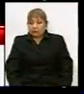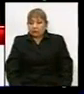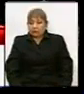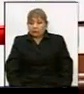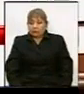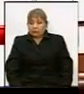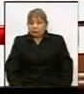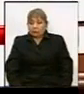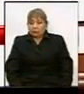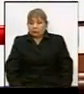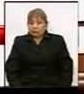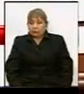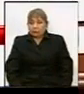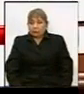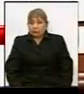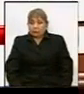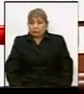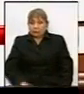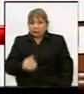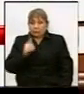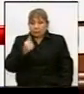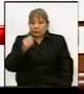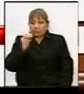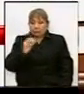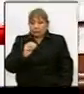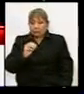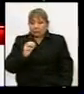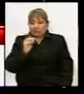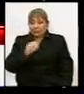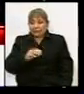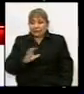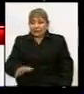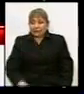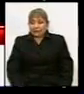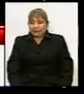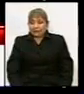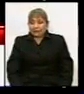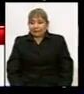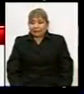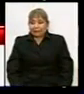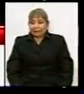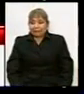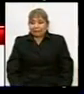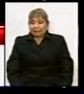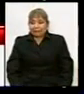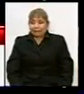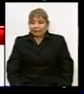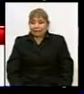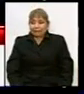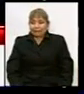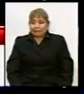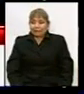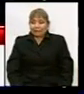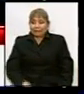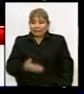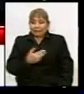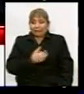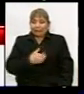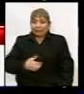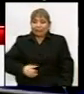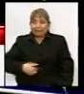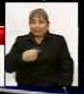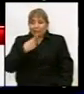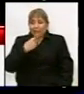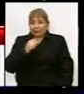con resista el hermanos diez minutos pero de bashar tiempo y se me habla con mucha gracia yo presidente yo quisiera